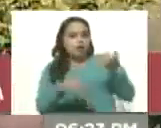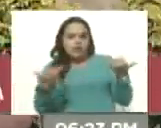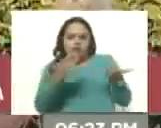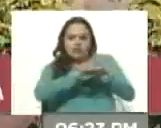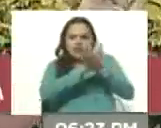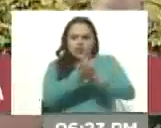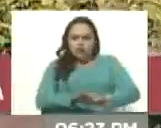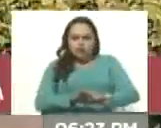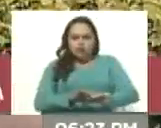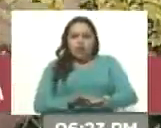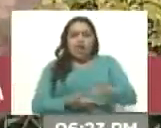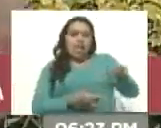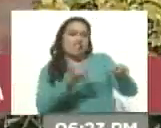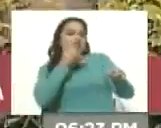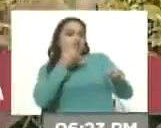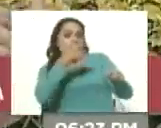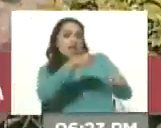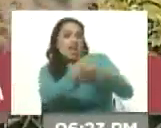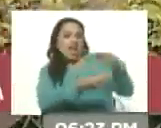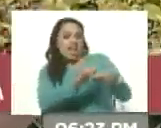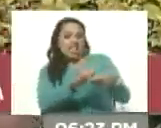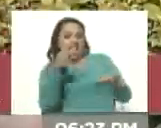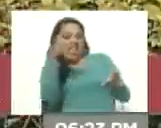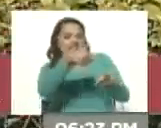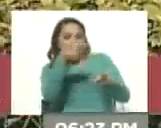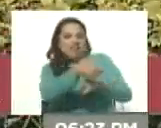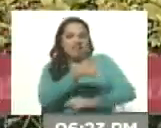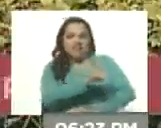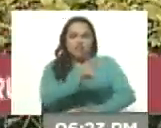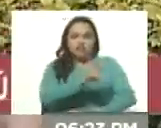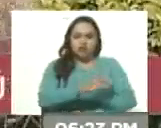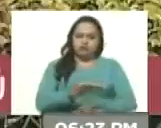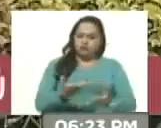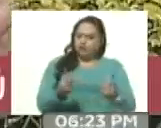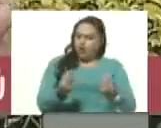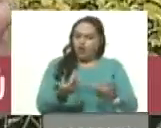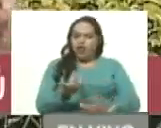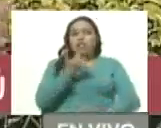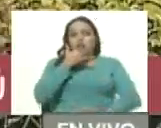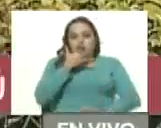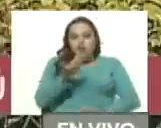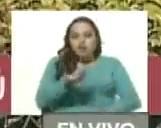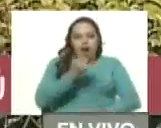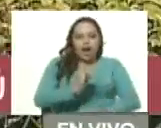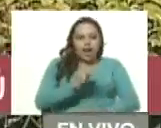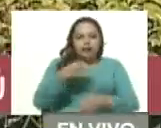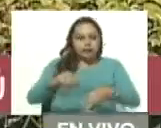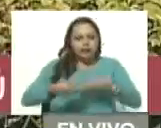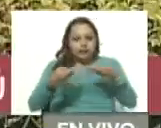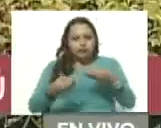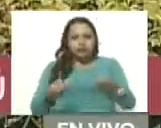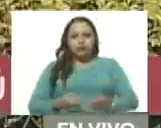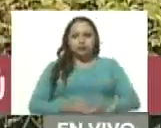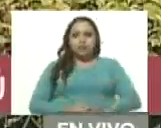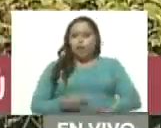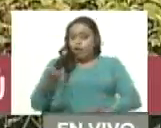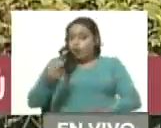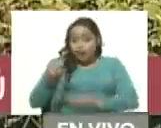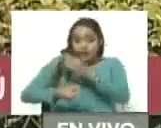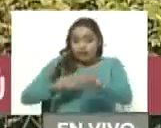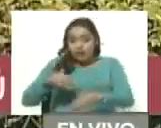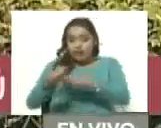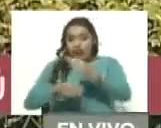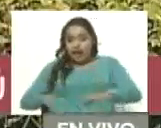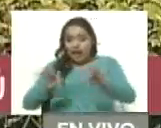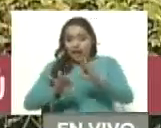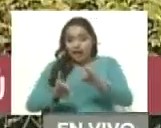porque este error o cometido no se hace camino al andar' solamente el que no hace nada no comete errores entonces yo creo que